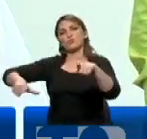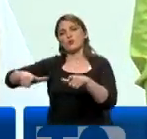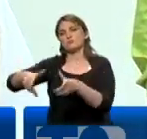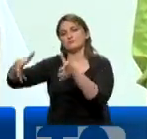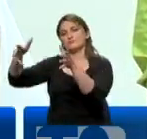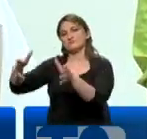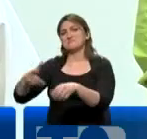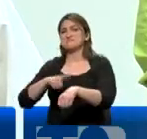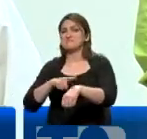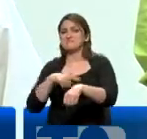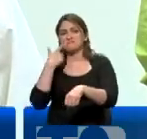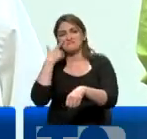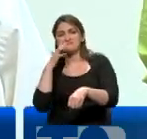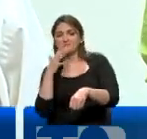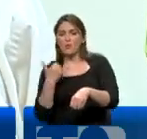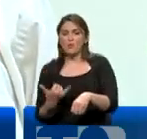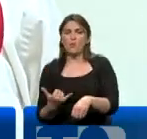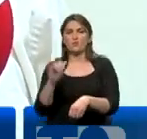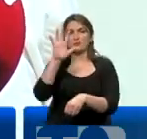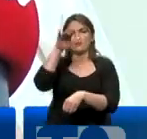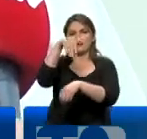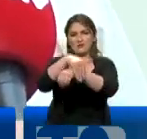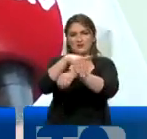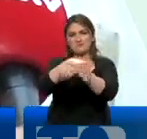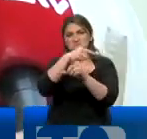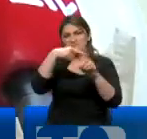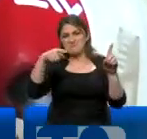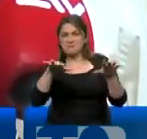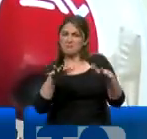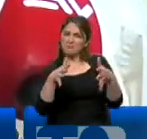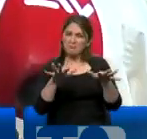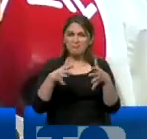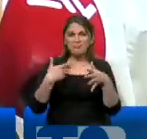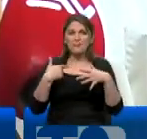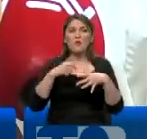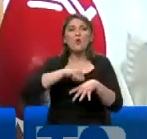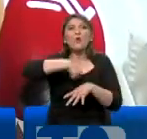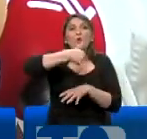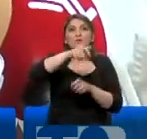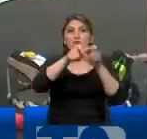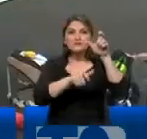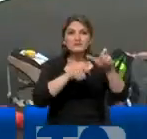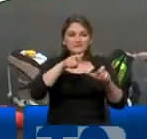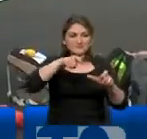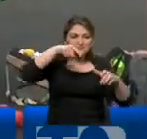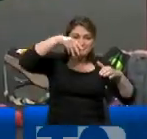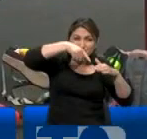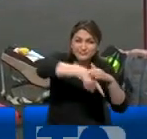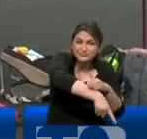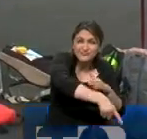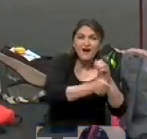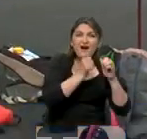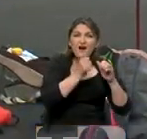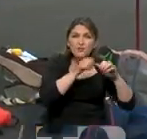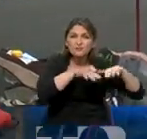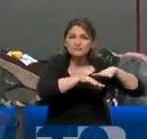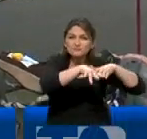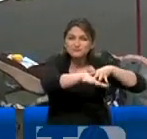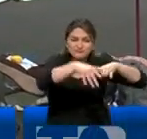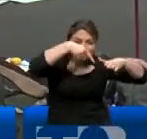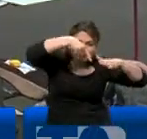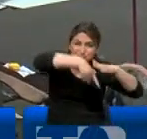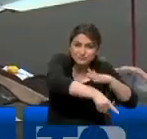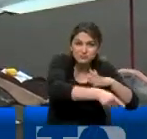Aspiramos que hasta las 5:30 de la tarde se concluya con el rescate de las otras víctimas. Un rescatista del Cuerpo de Bomberos de la